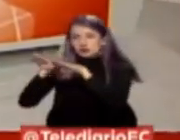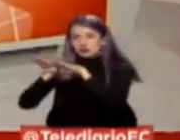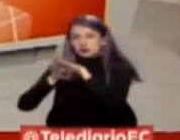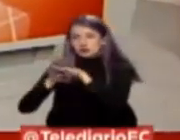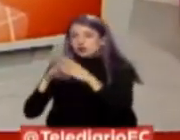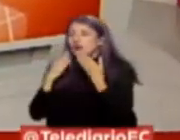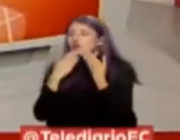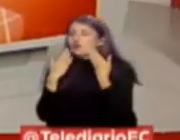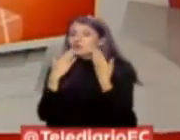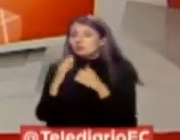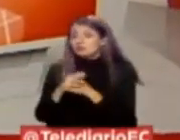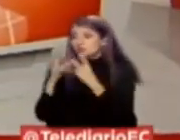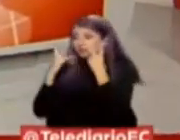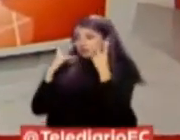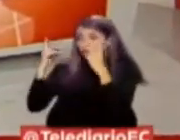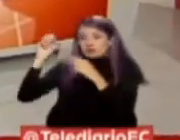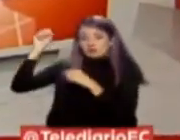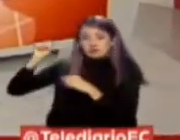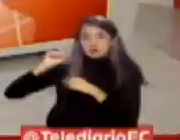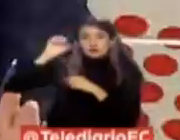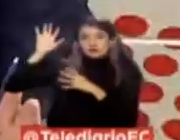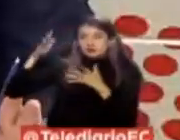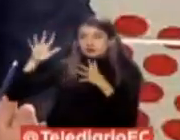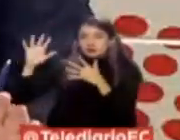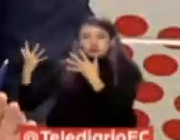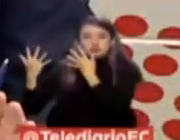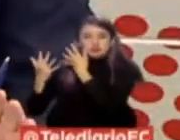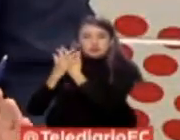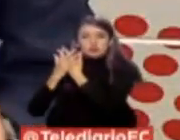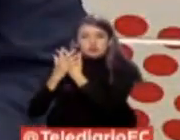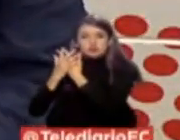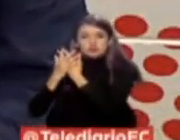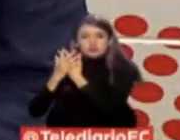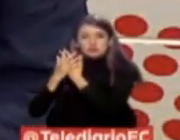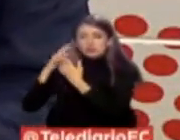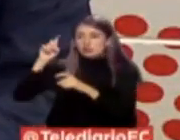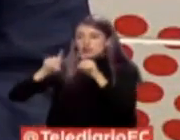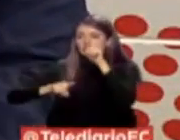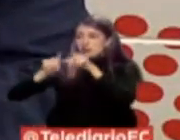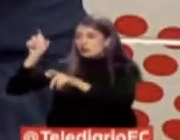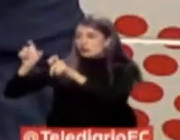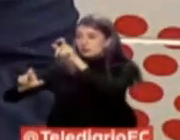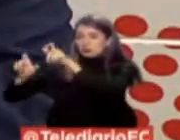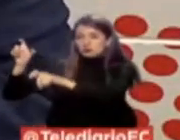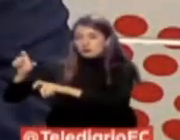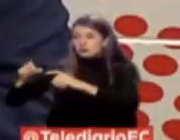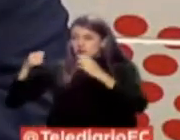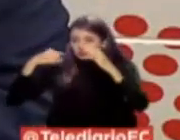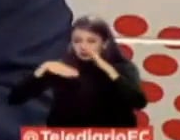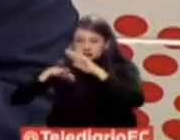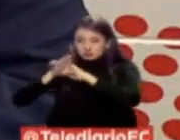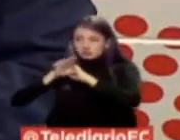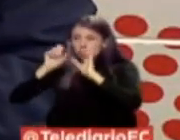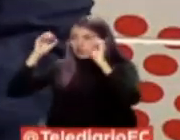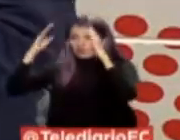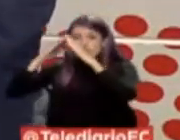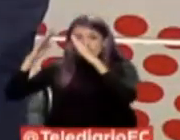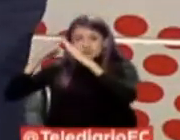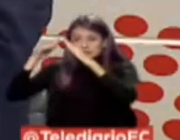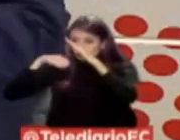Ibarra. Porque vemos que hasta el momento no hay ningún detenido por este concepto. Pero hay personas que están irrumpiendo en la propiedad